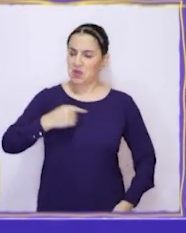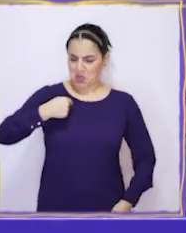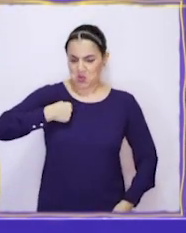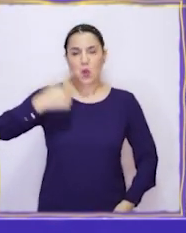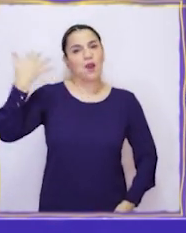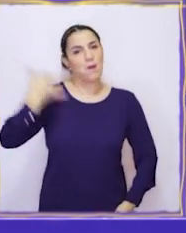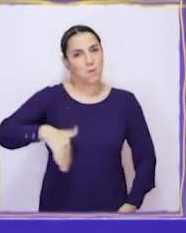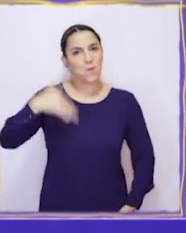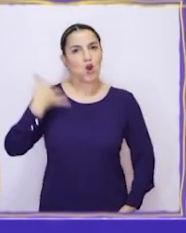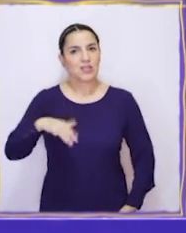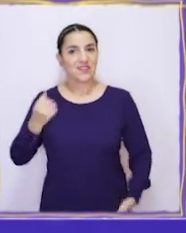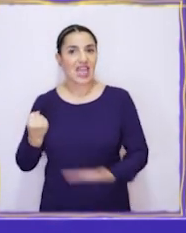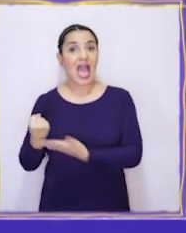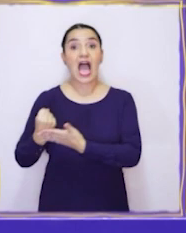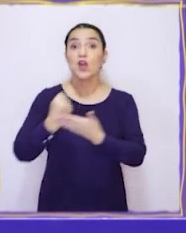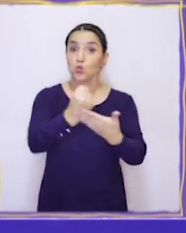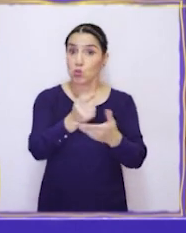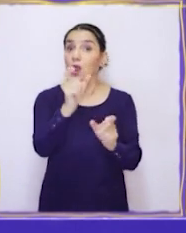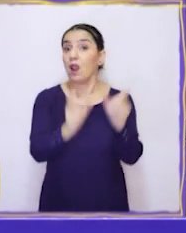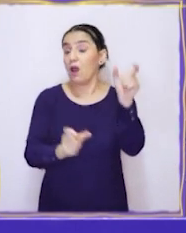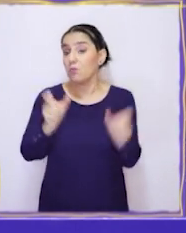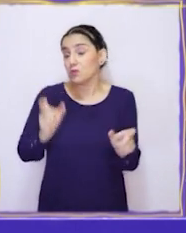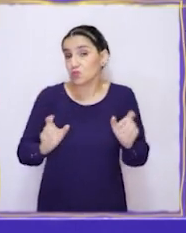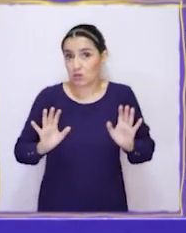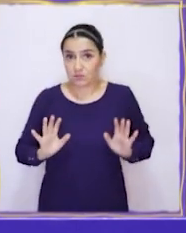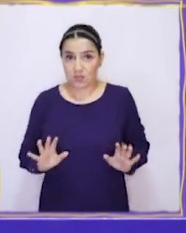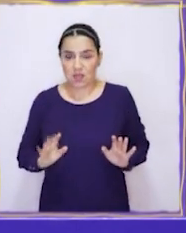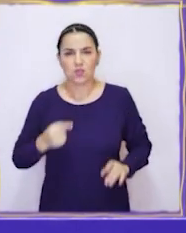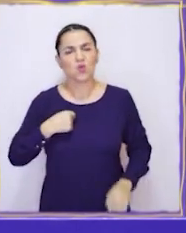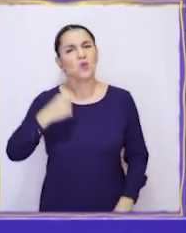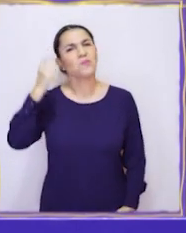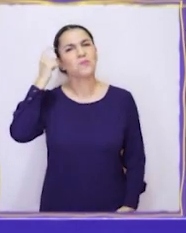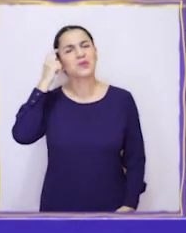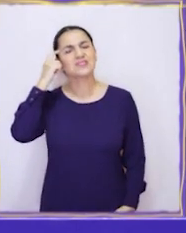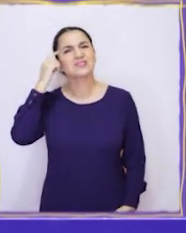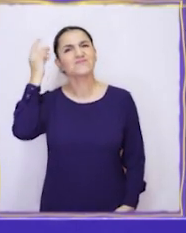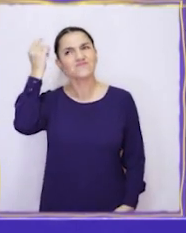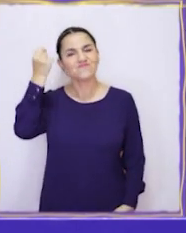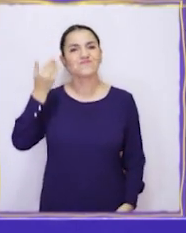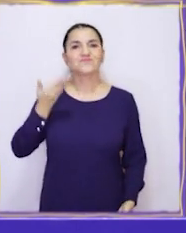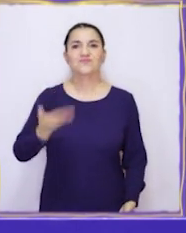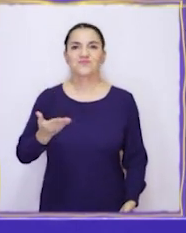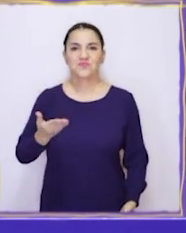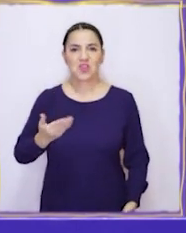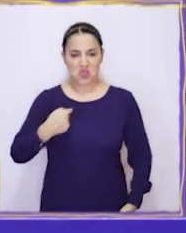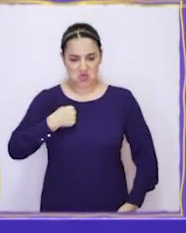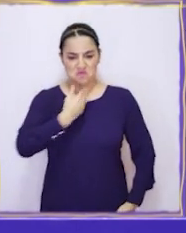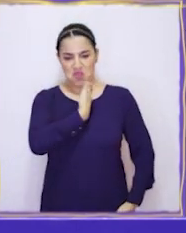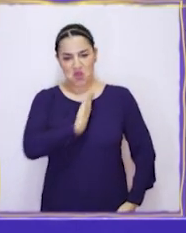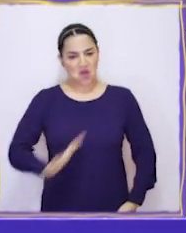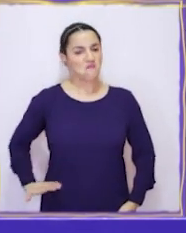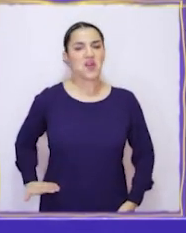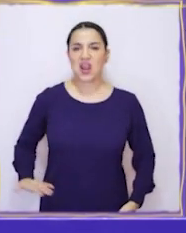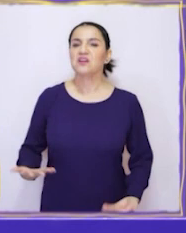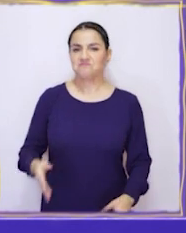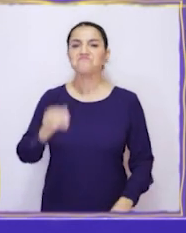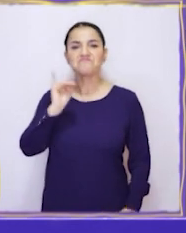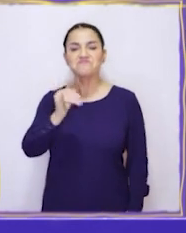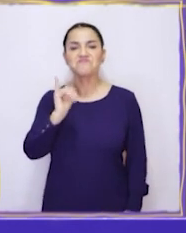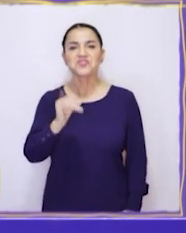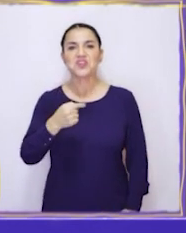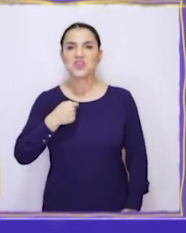algo importante. Ayudar de alguna manera. Y estaba pensando en algo. ¡Gobernar!